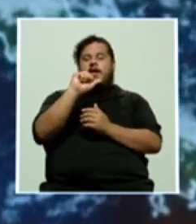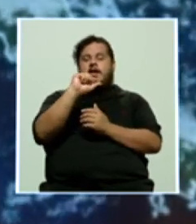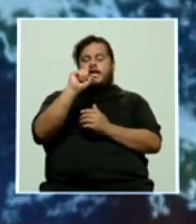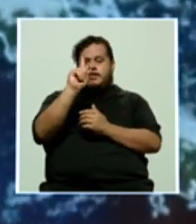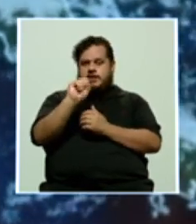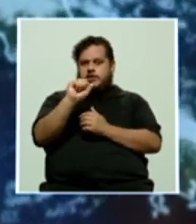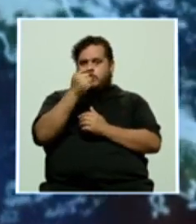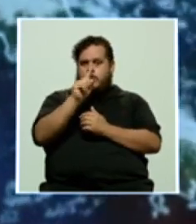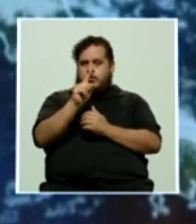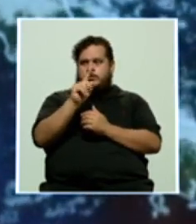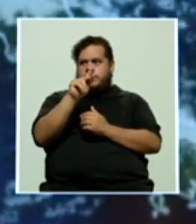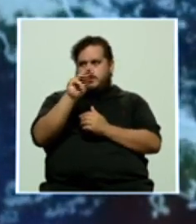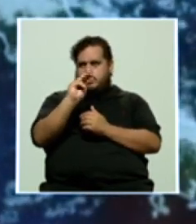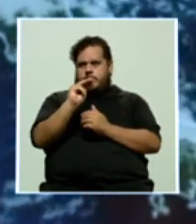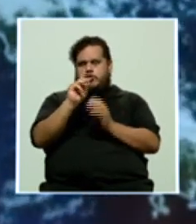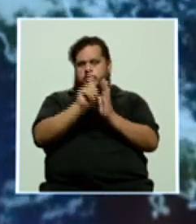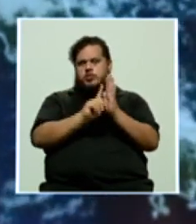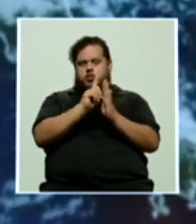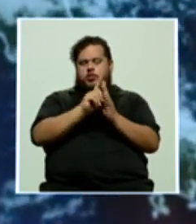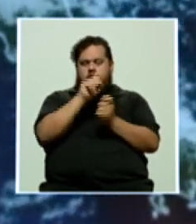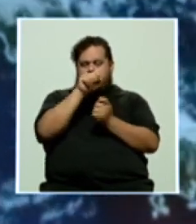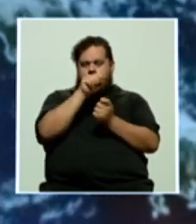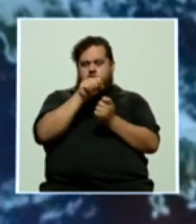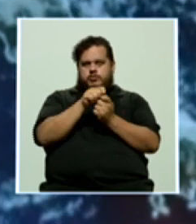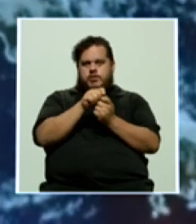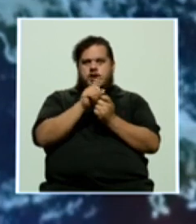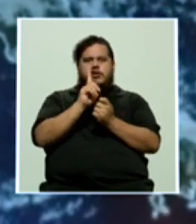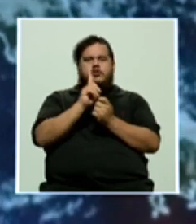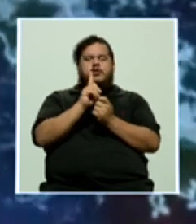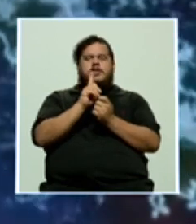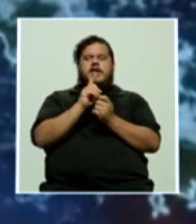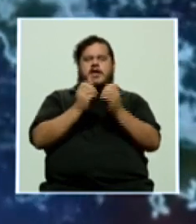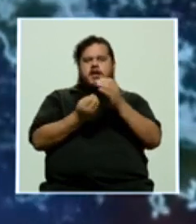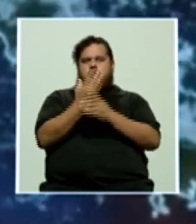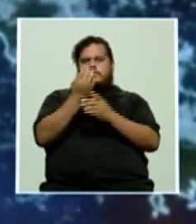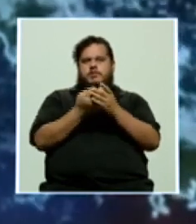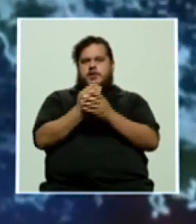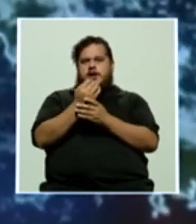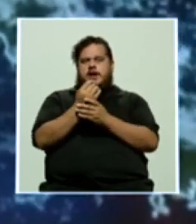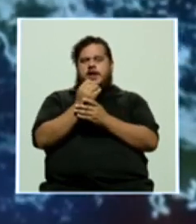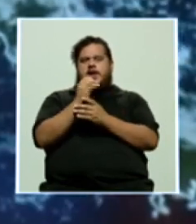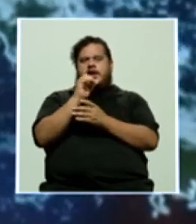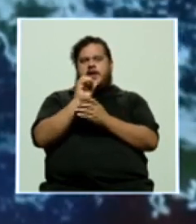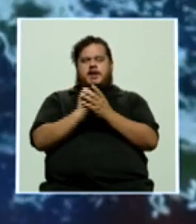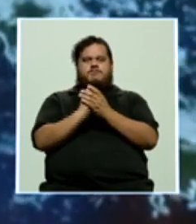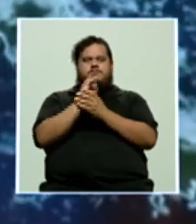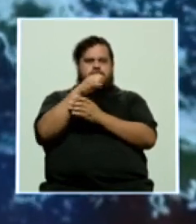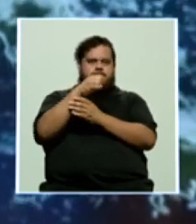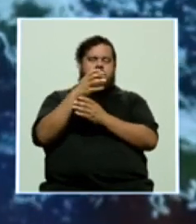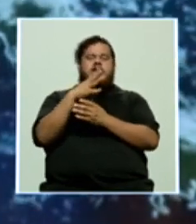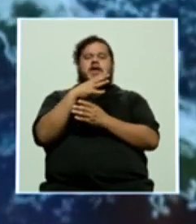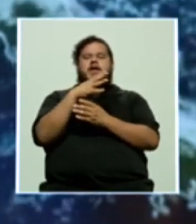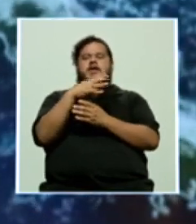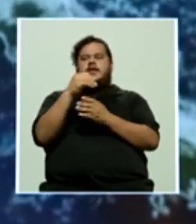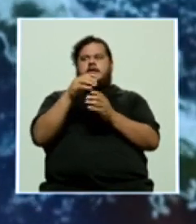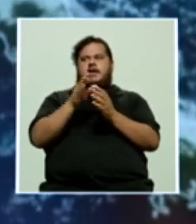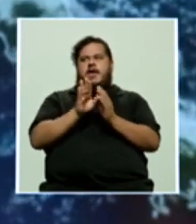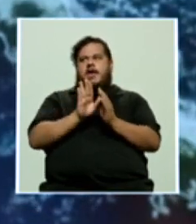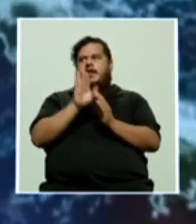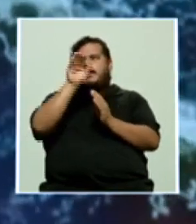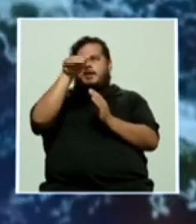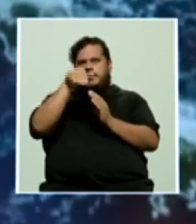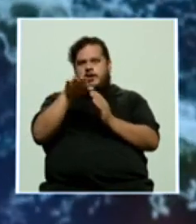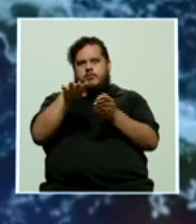de hecho, de forma puntual en el sector del volcán Irazú, también hacia el Cerro de la Muerte y algunas otras